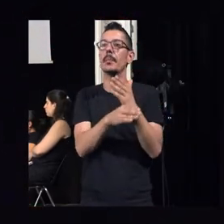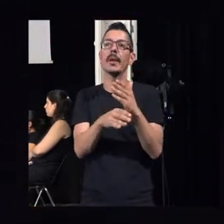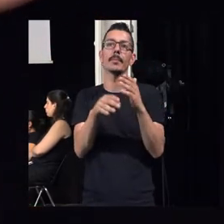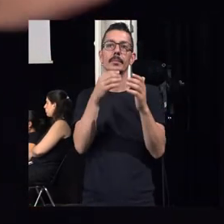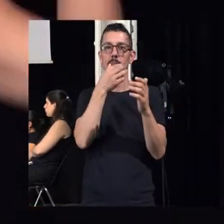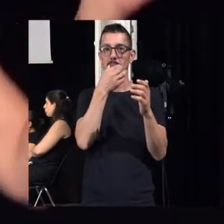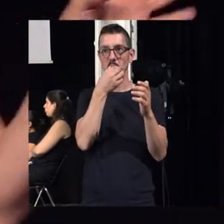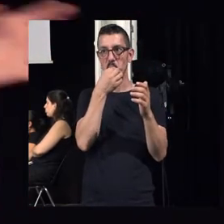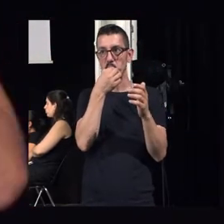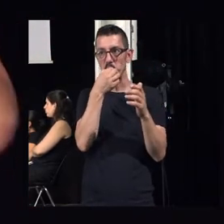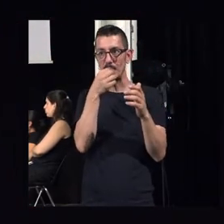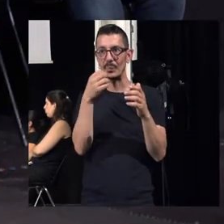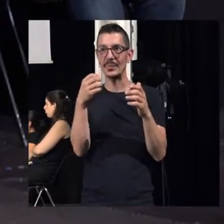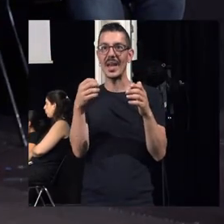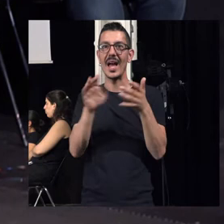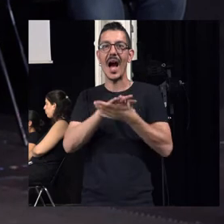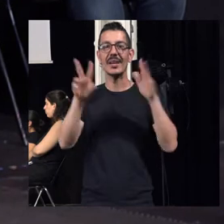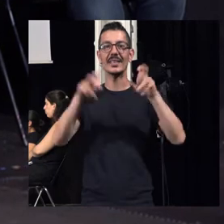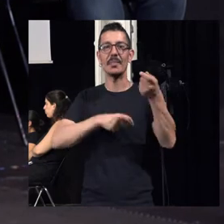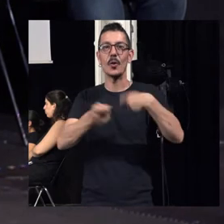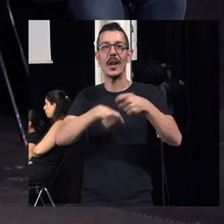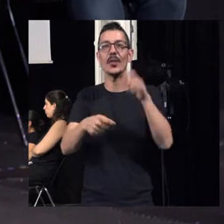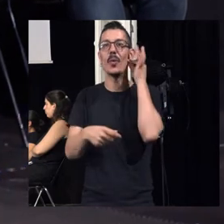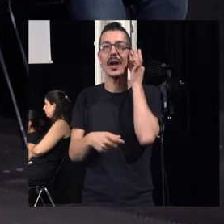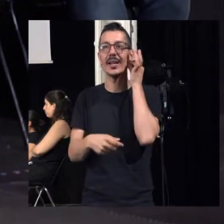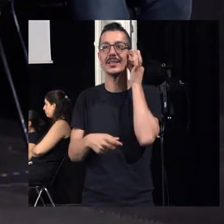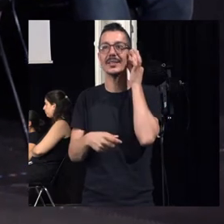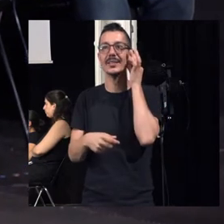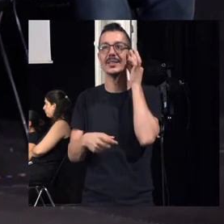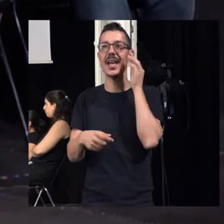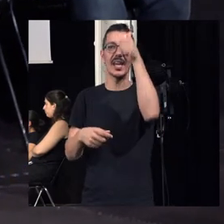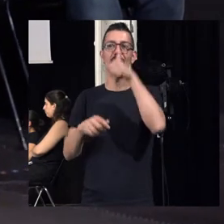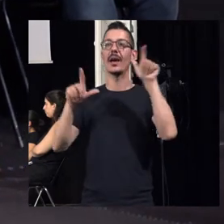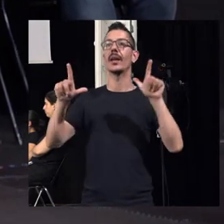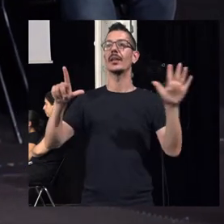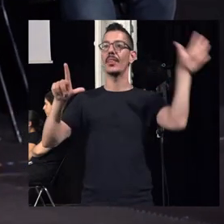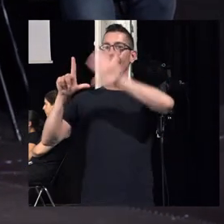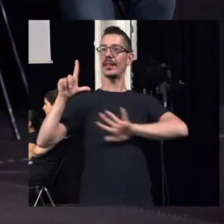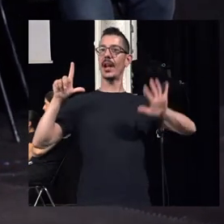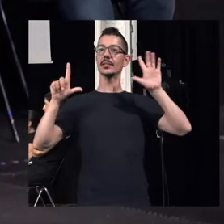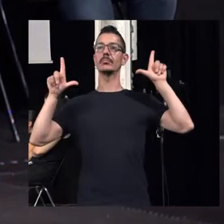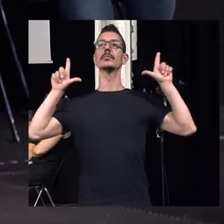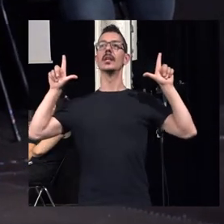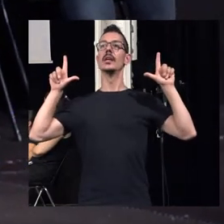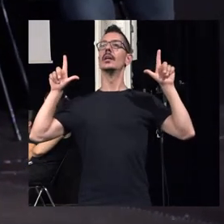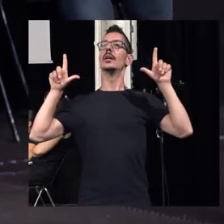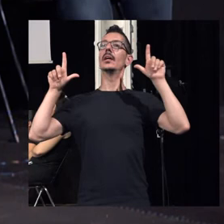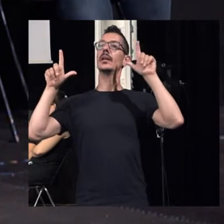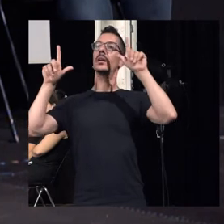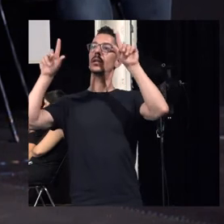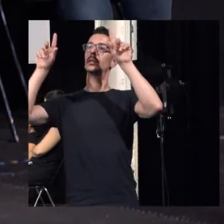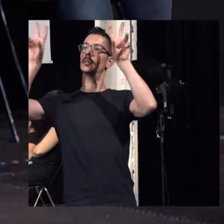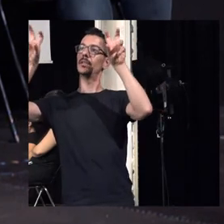neón de los clubes. Es como, bueno, ya te dan a entender que club La Alterne igual a lugar de